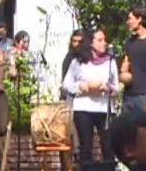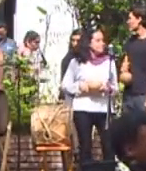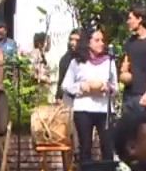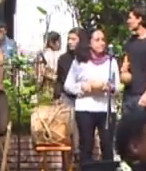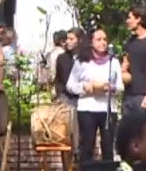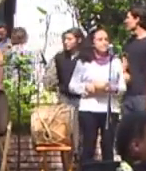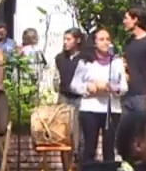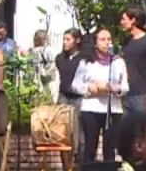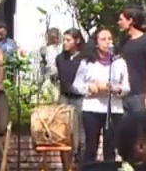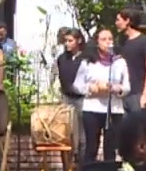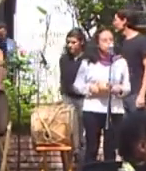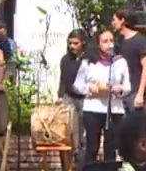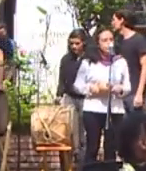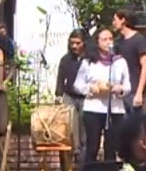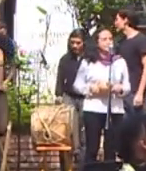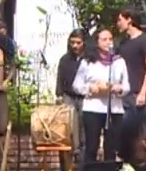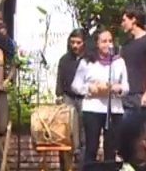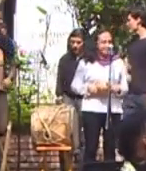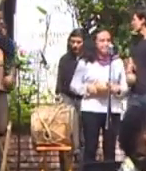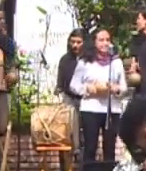enseño a